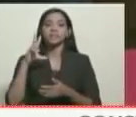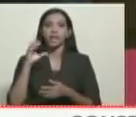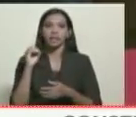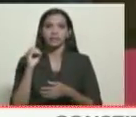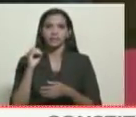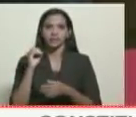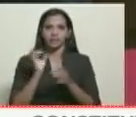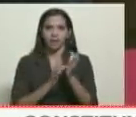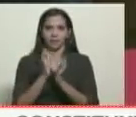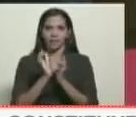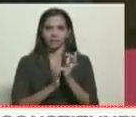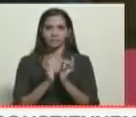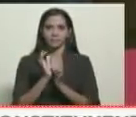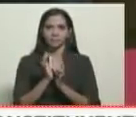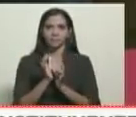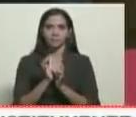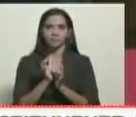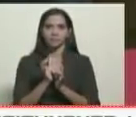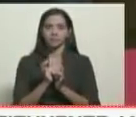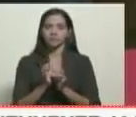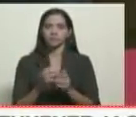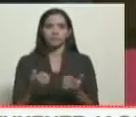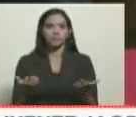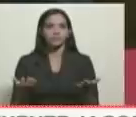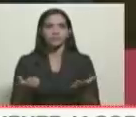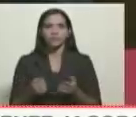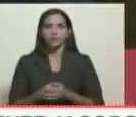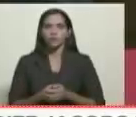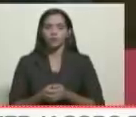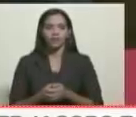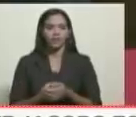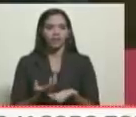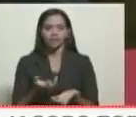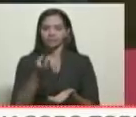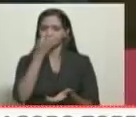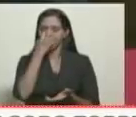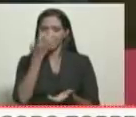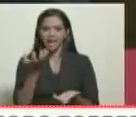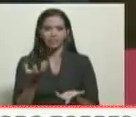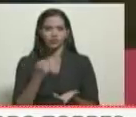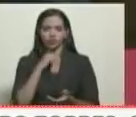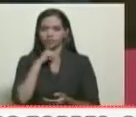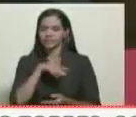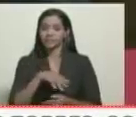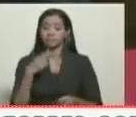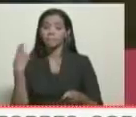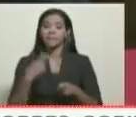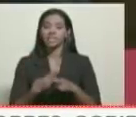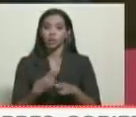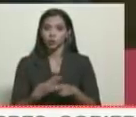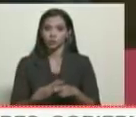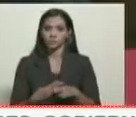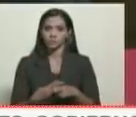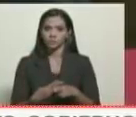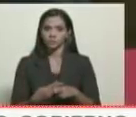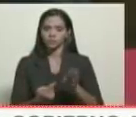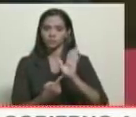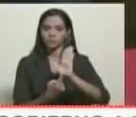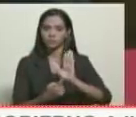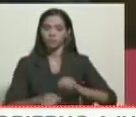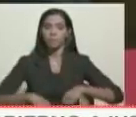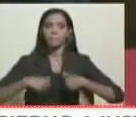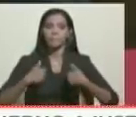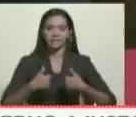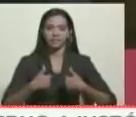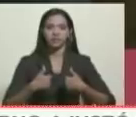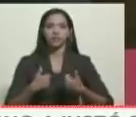de abril fue realmente, aparte de bufonesco, grotesco y peligroso, una muestra más de la